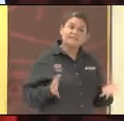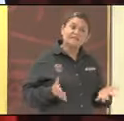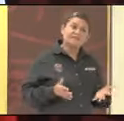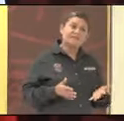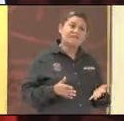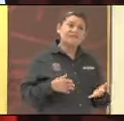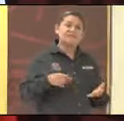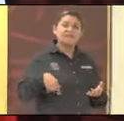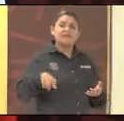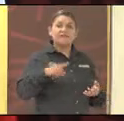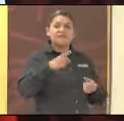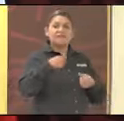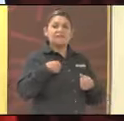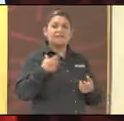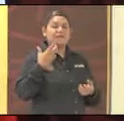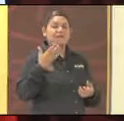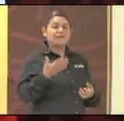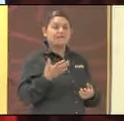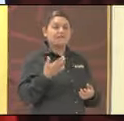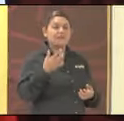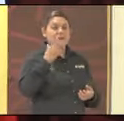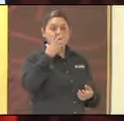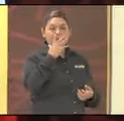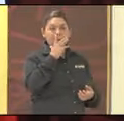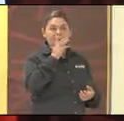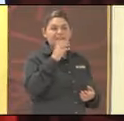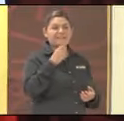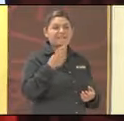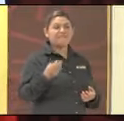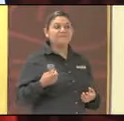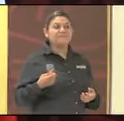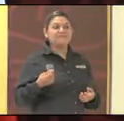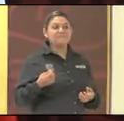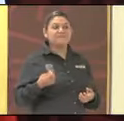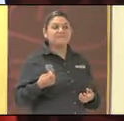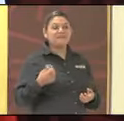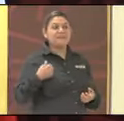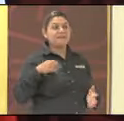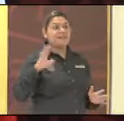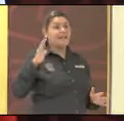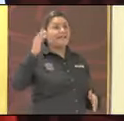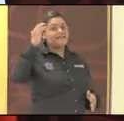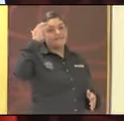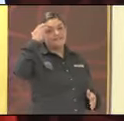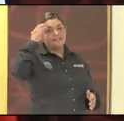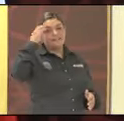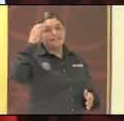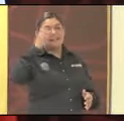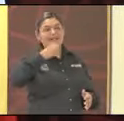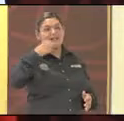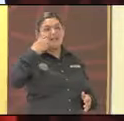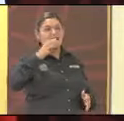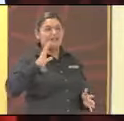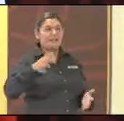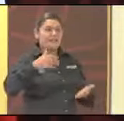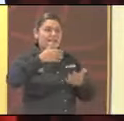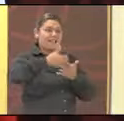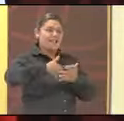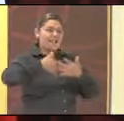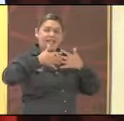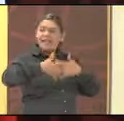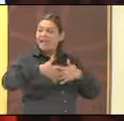no sé si está ahí la invitación que me hicieron, que ahora ya llevo hasta más experiencia con lo que nos sucedió con la draga.